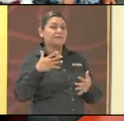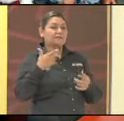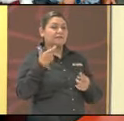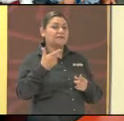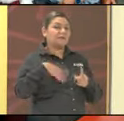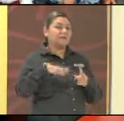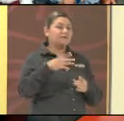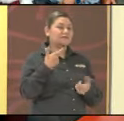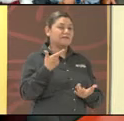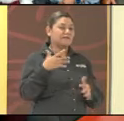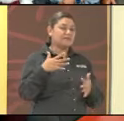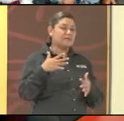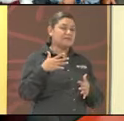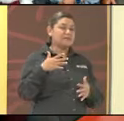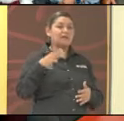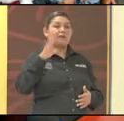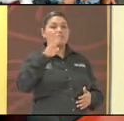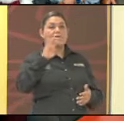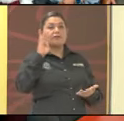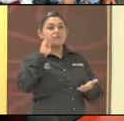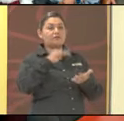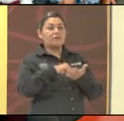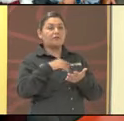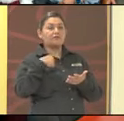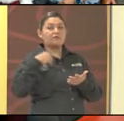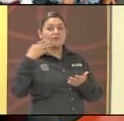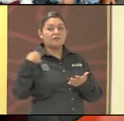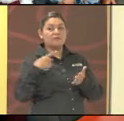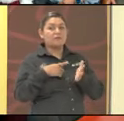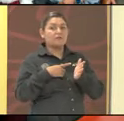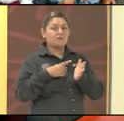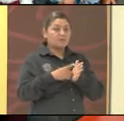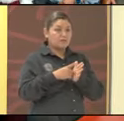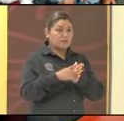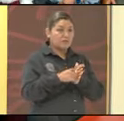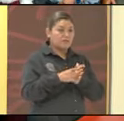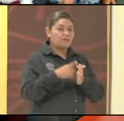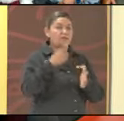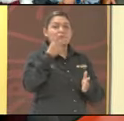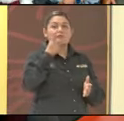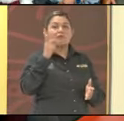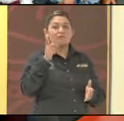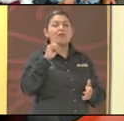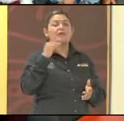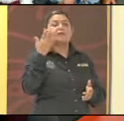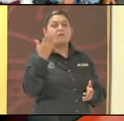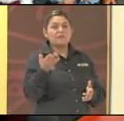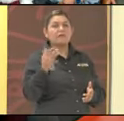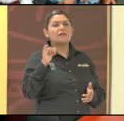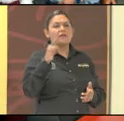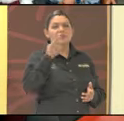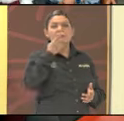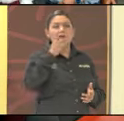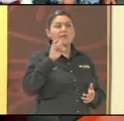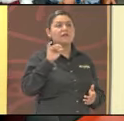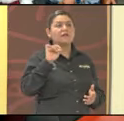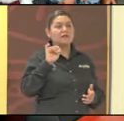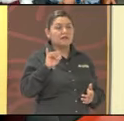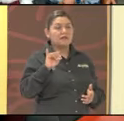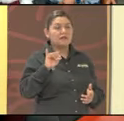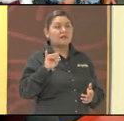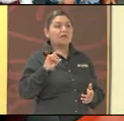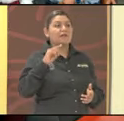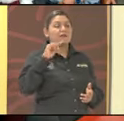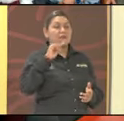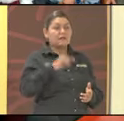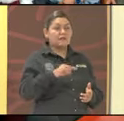pesos. Cuando estuve yo en desarrollo urbano, se lo solicitamos y el presidente inmediatamente dijo que sí. Y es de alta tecnología,